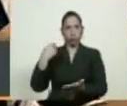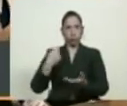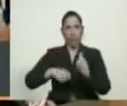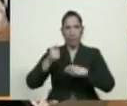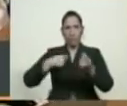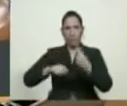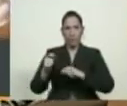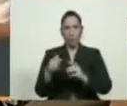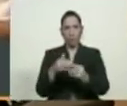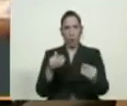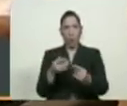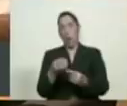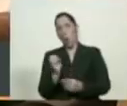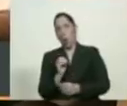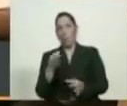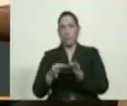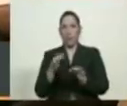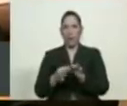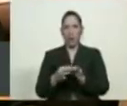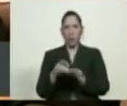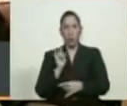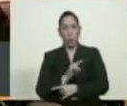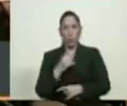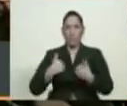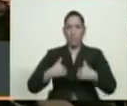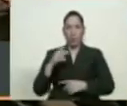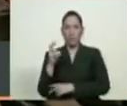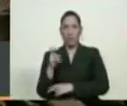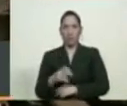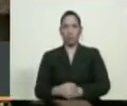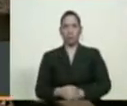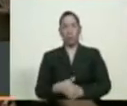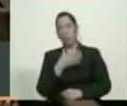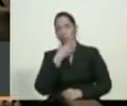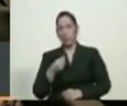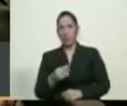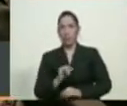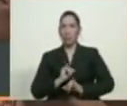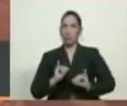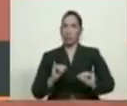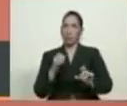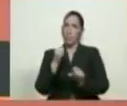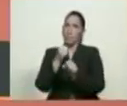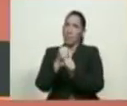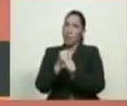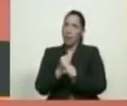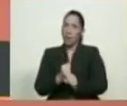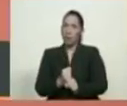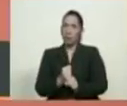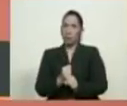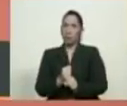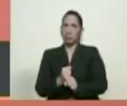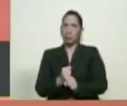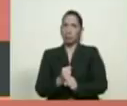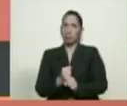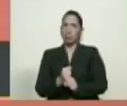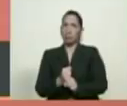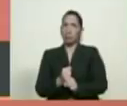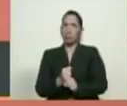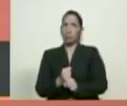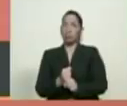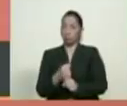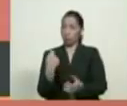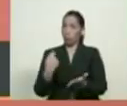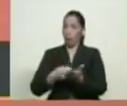días miércoles y los días viernes. Para el mes de diciembre ya se espera que tengamos subaste, por lo menos, y